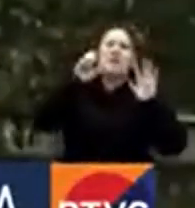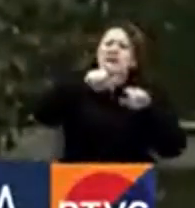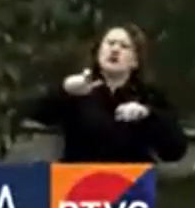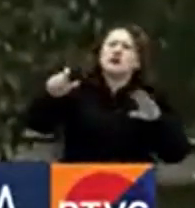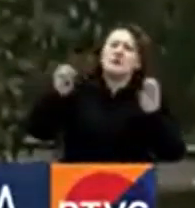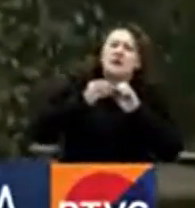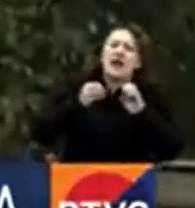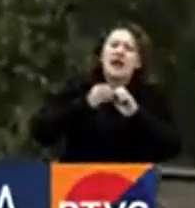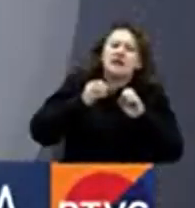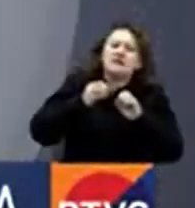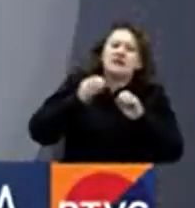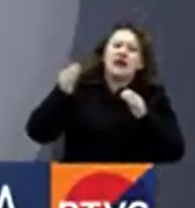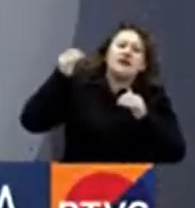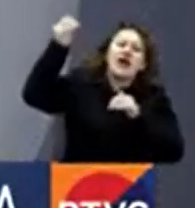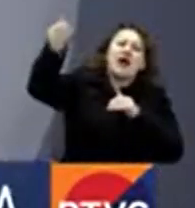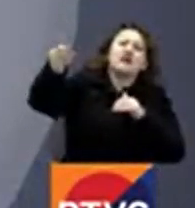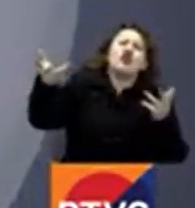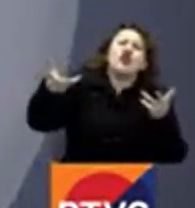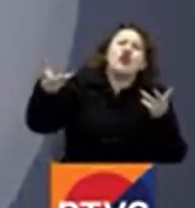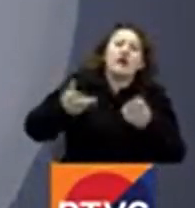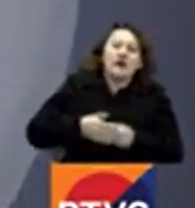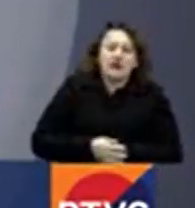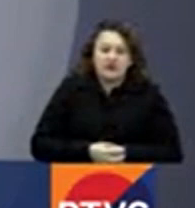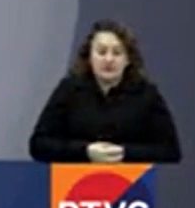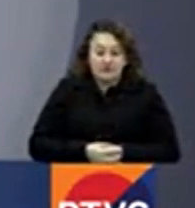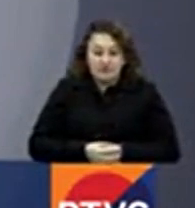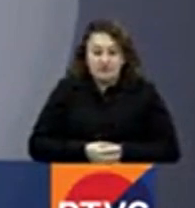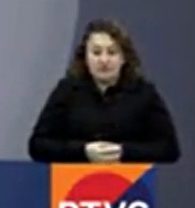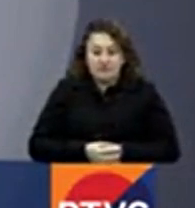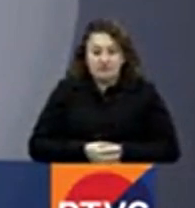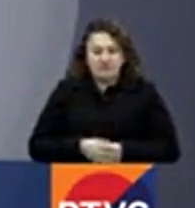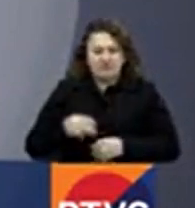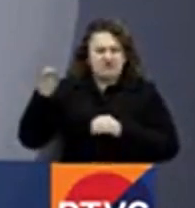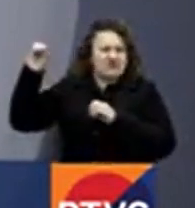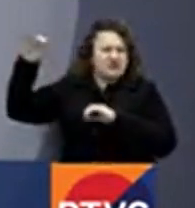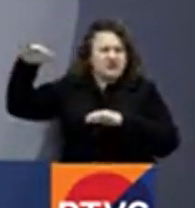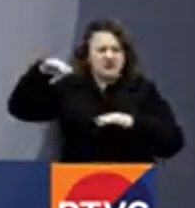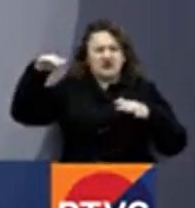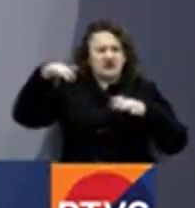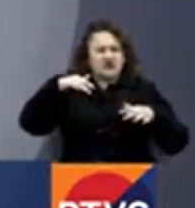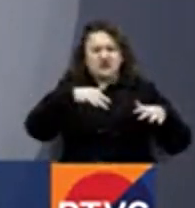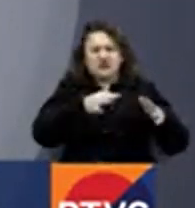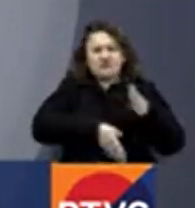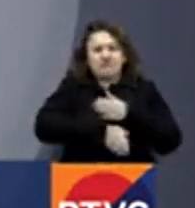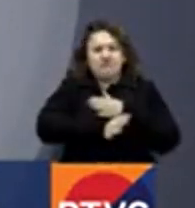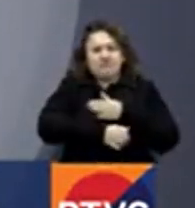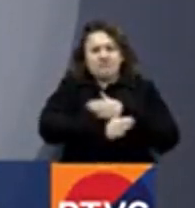¡Arriba, atrás de ustedes! Y aunque pasan las horas, la tierra no para de moverse.